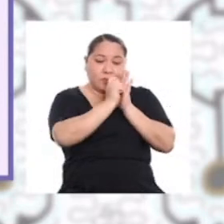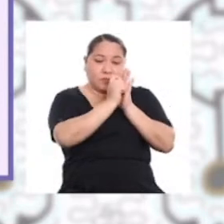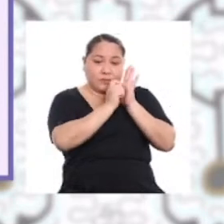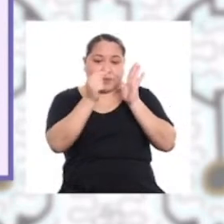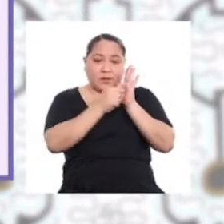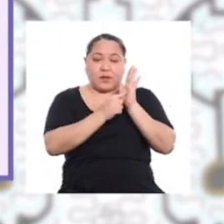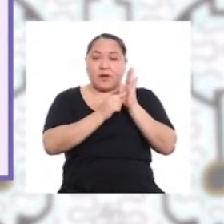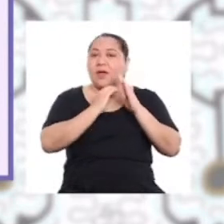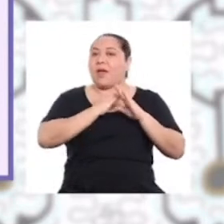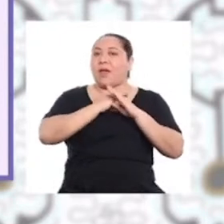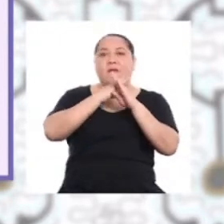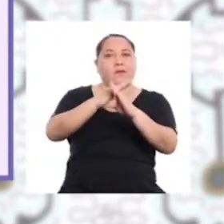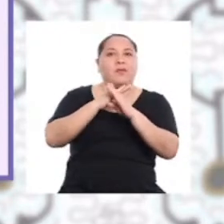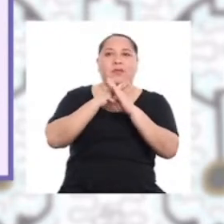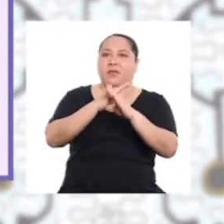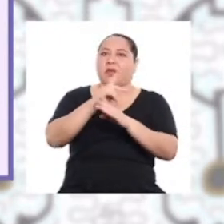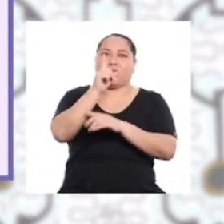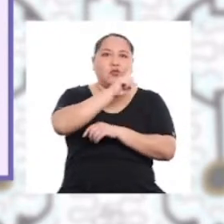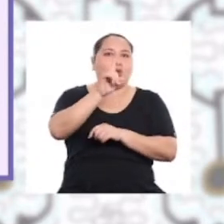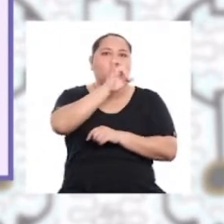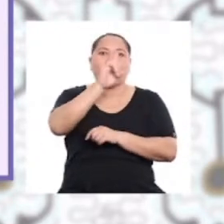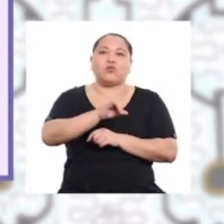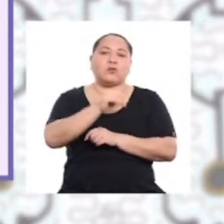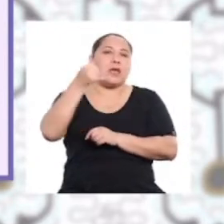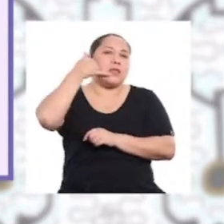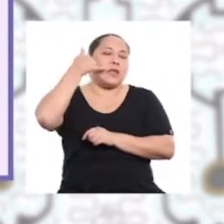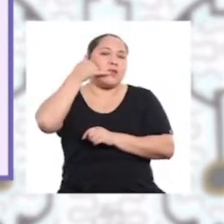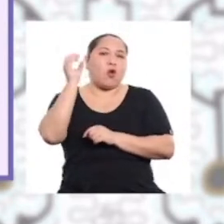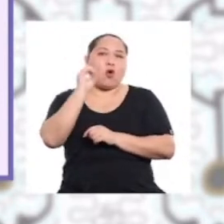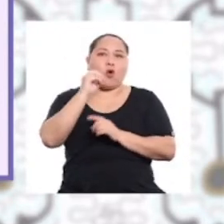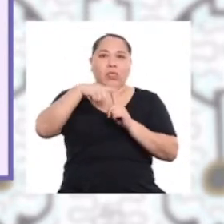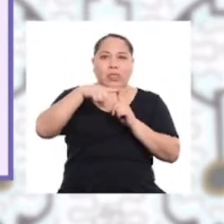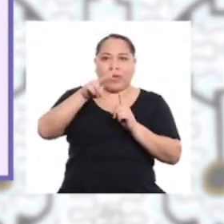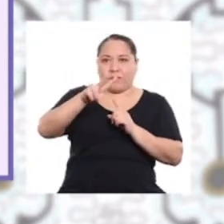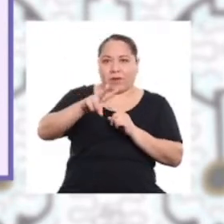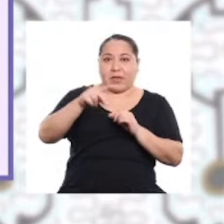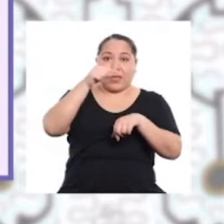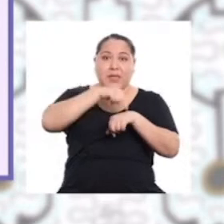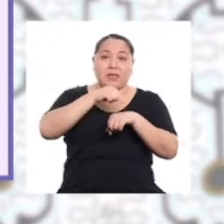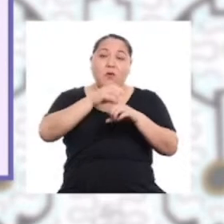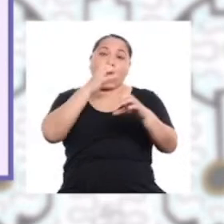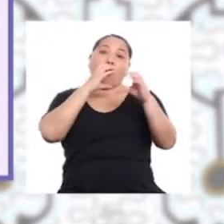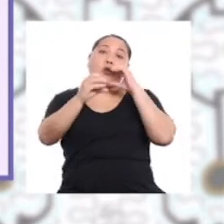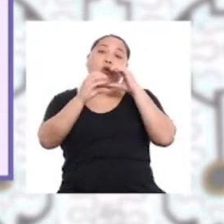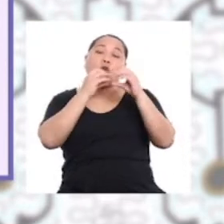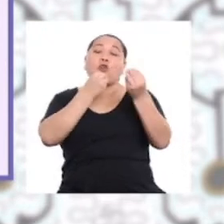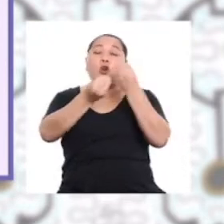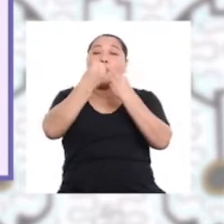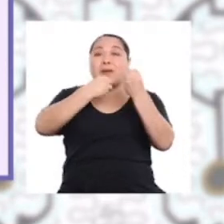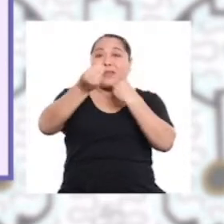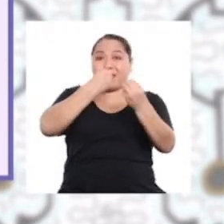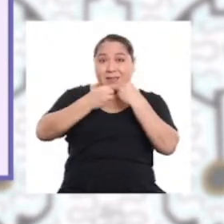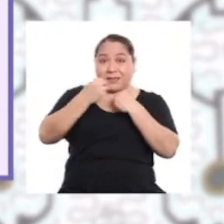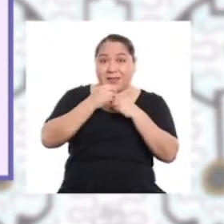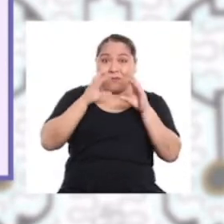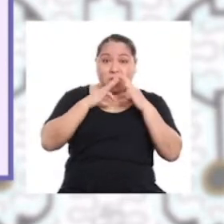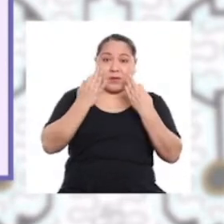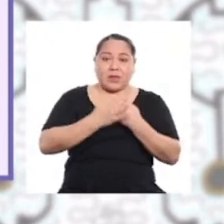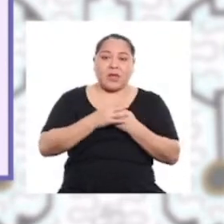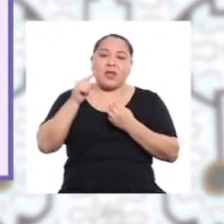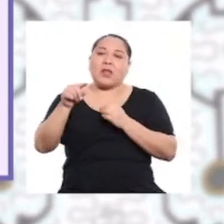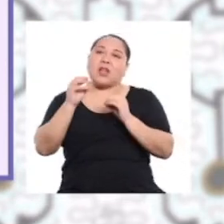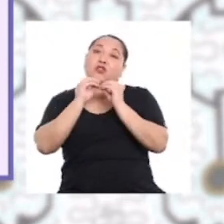es evitar el uso de celulares o TV a la hora de las comidas familiares, la